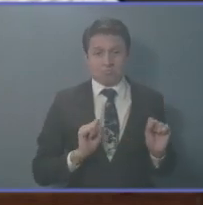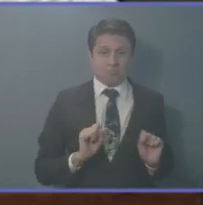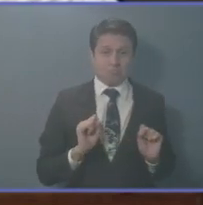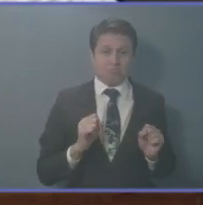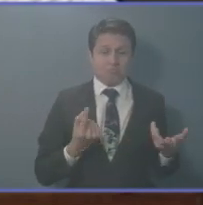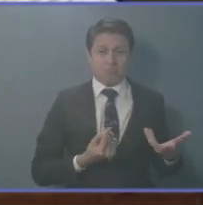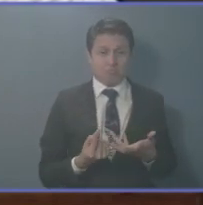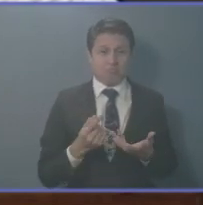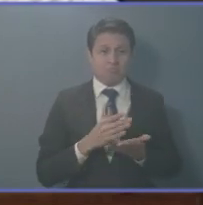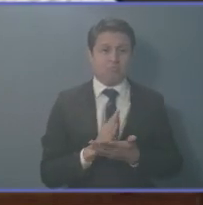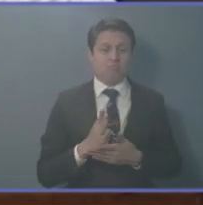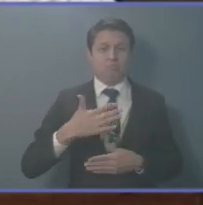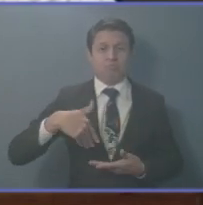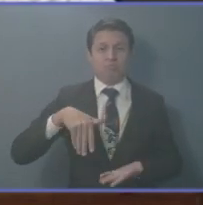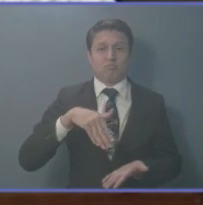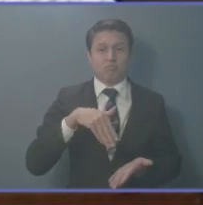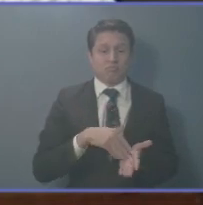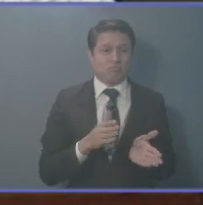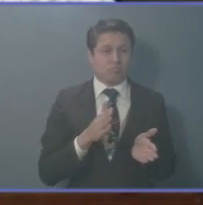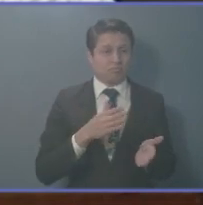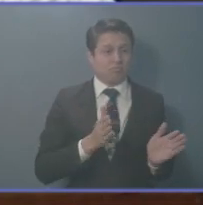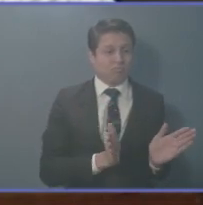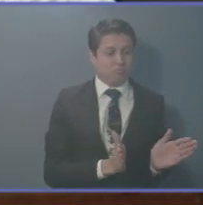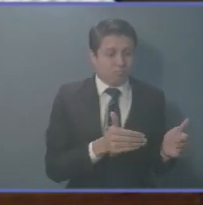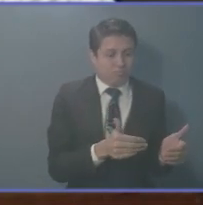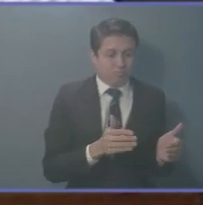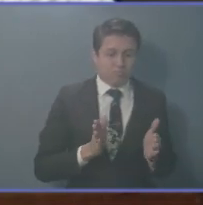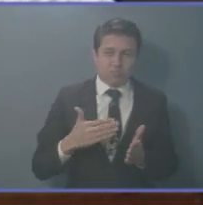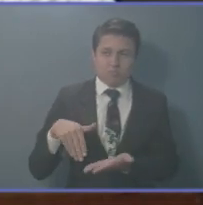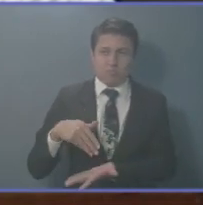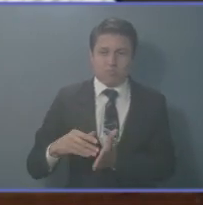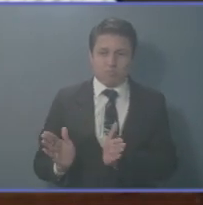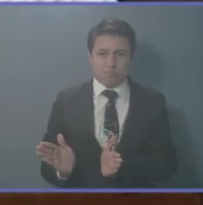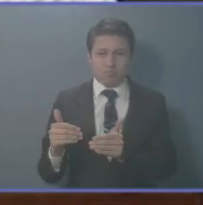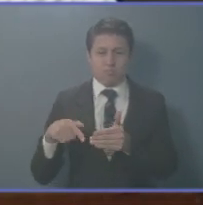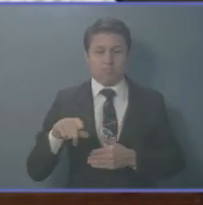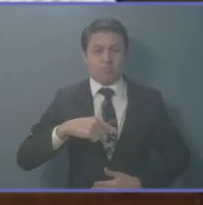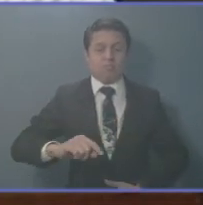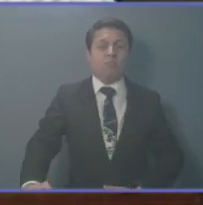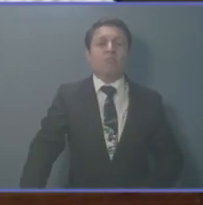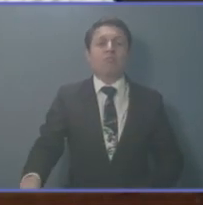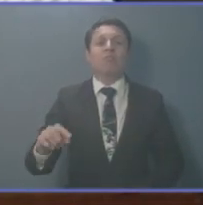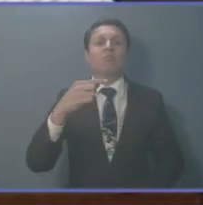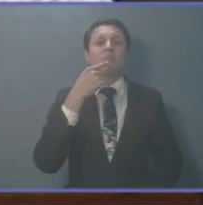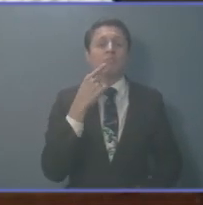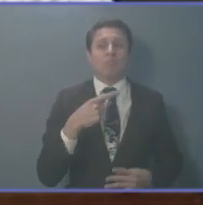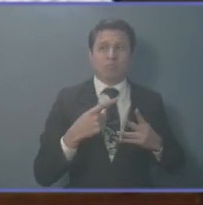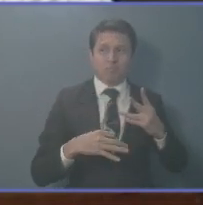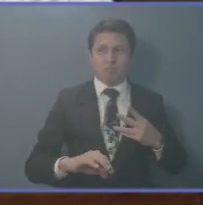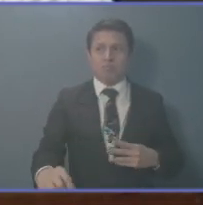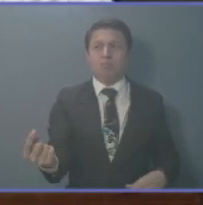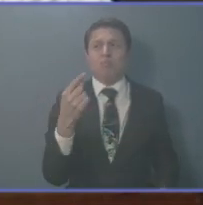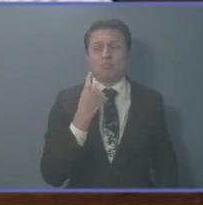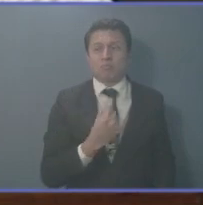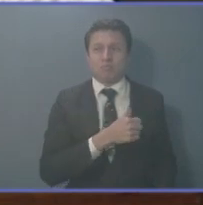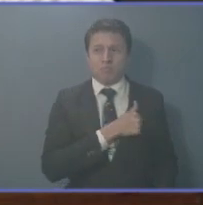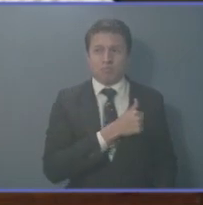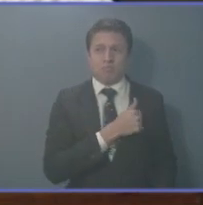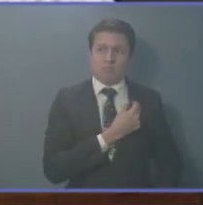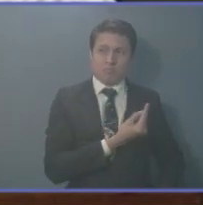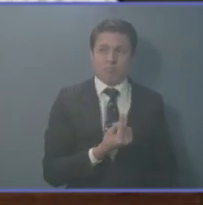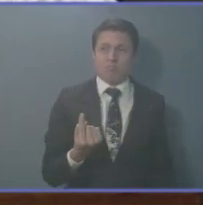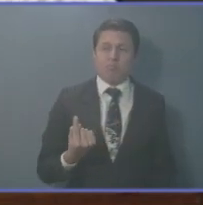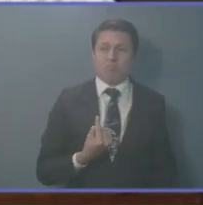conducidas a los centros de cuarentena. En tal sentido, debe establecer en dicha normativa quiénes deben ser los encargados de llevar los controles, el personal